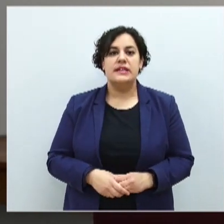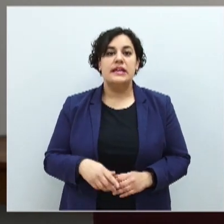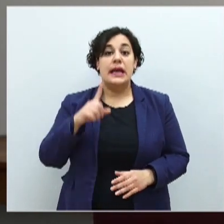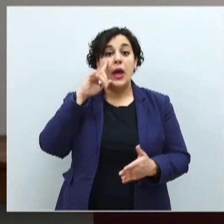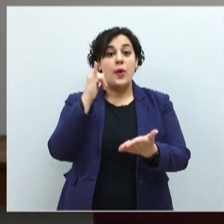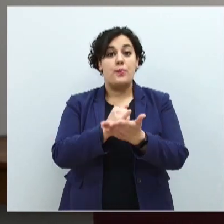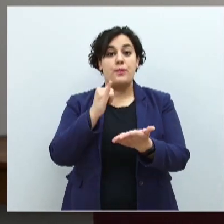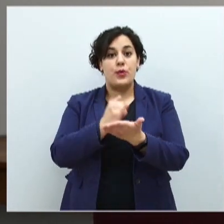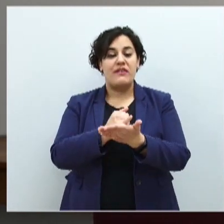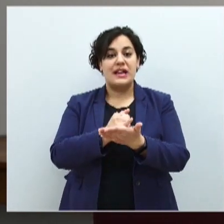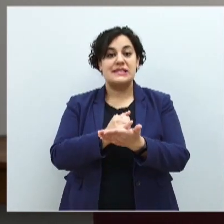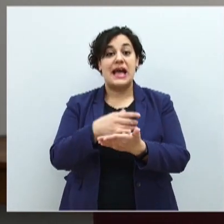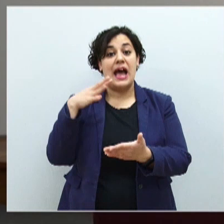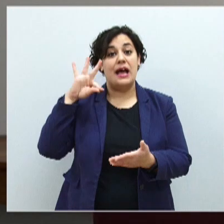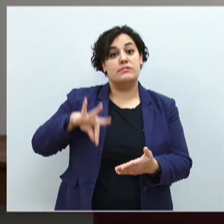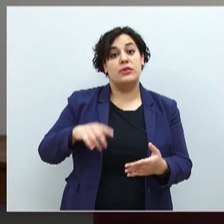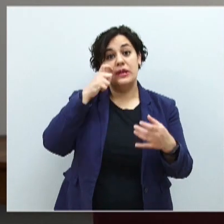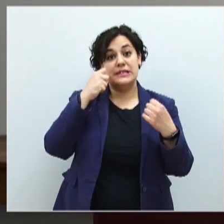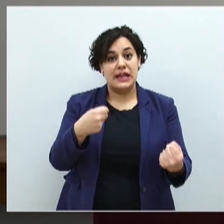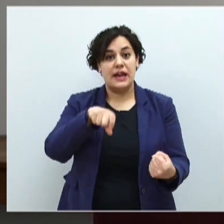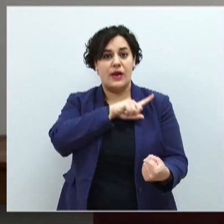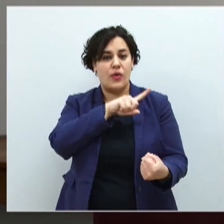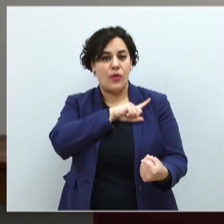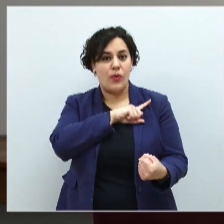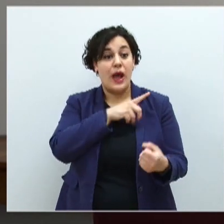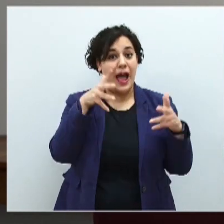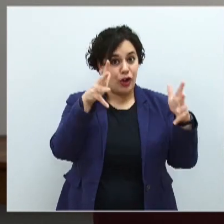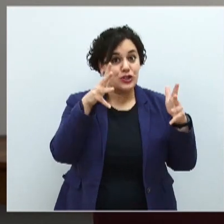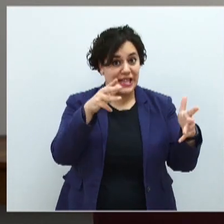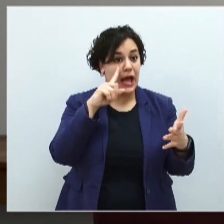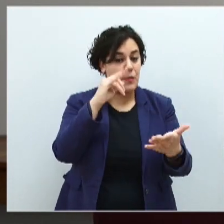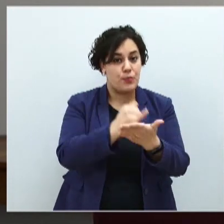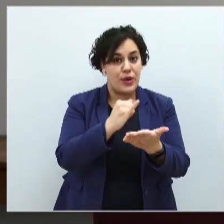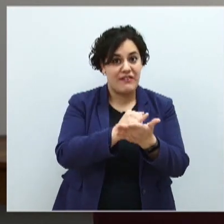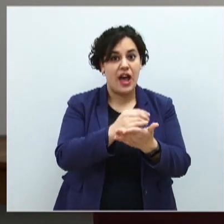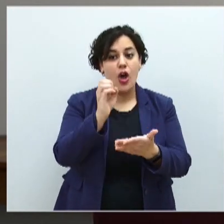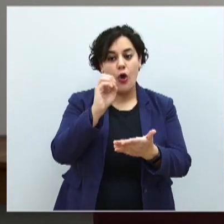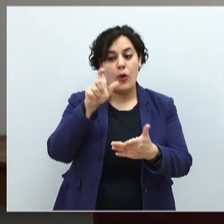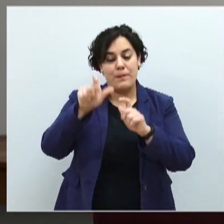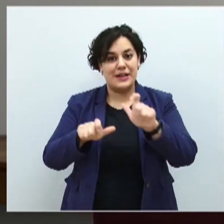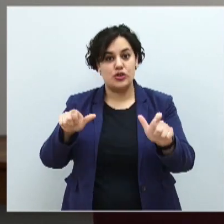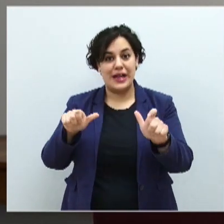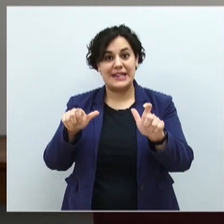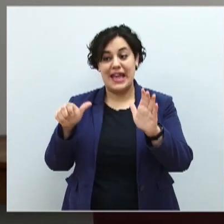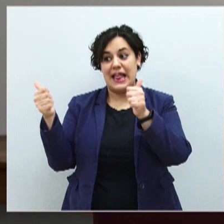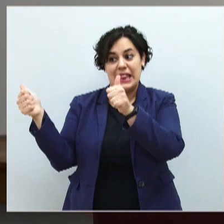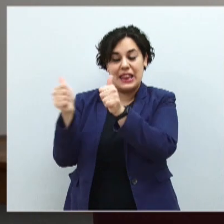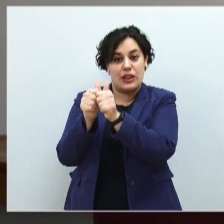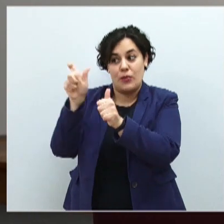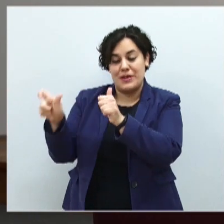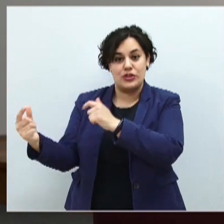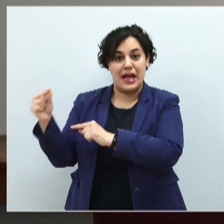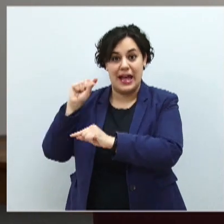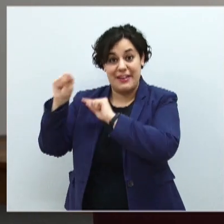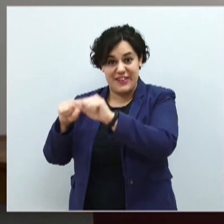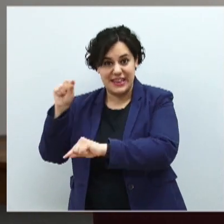de las fuerzas y cuerpos de seguridad que presentan síntomas o han estado en contacto directo con alguien. Al resto de personas con síntomas se les está relegando